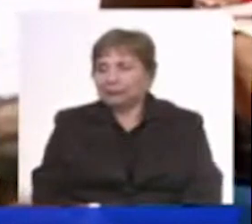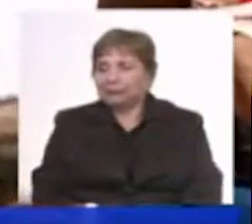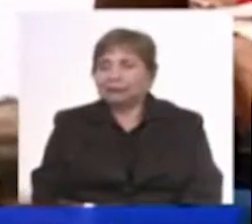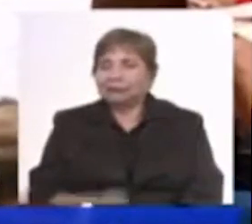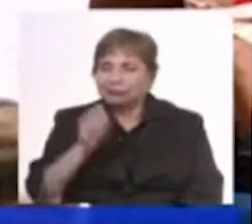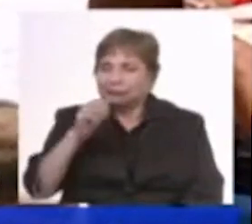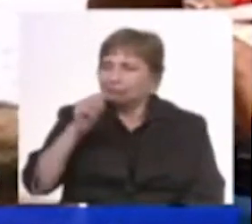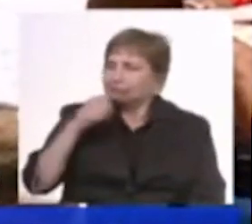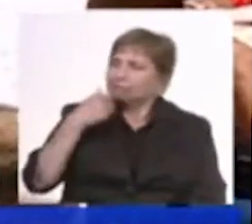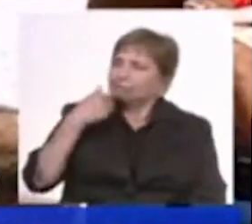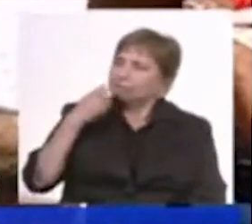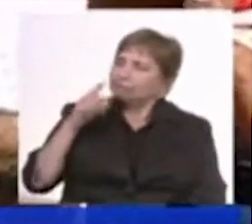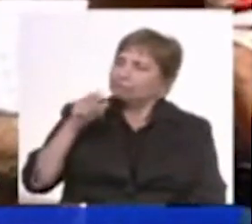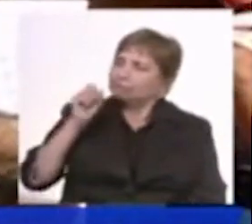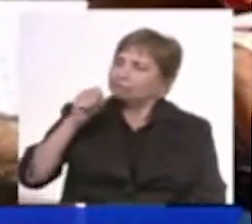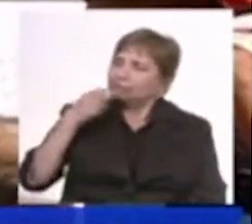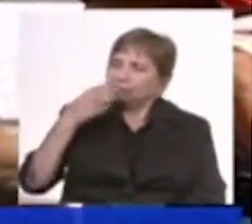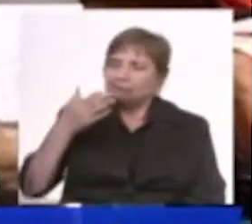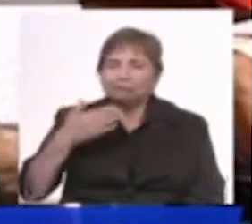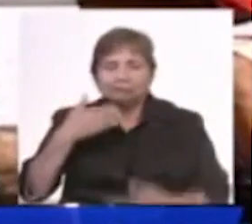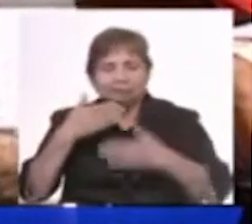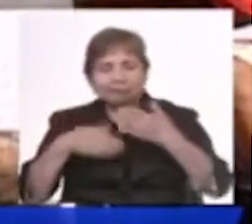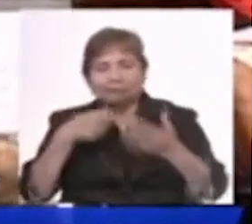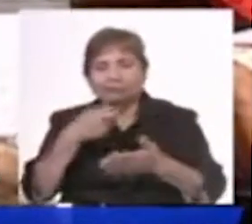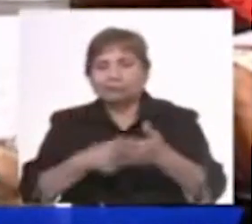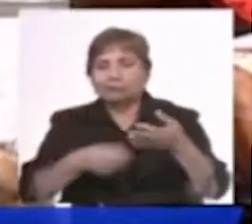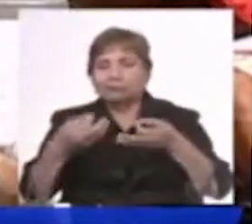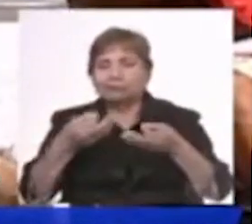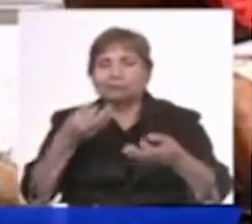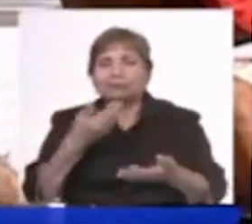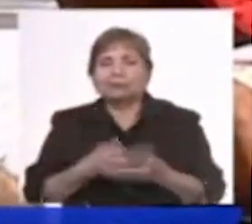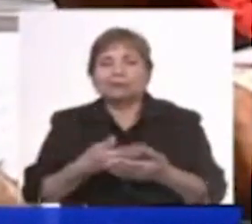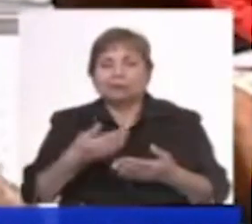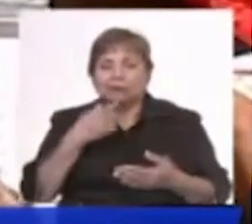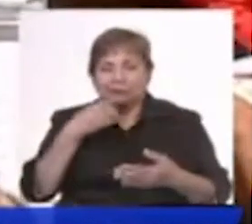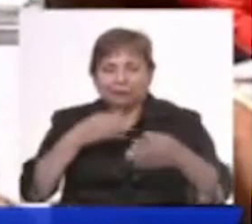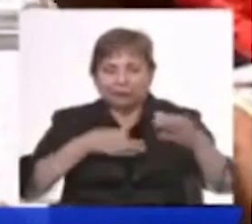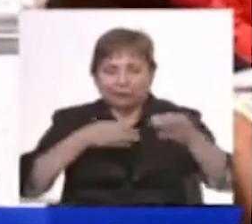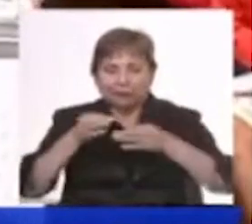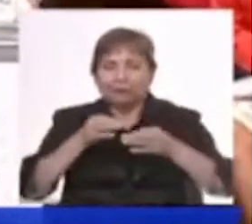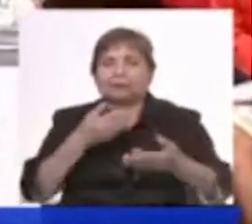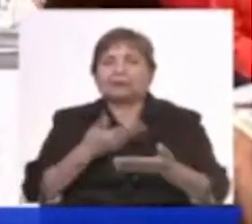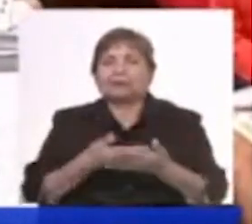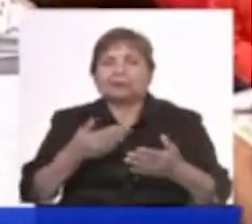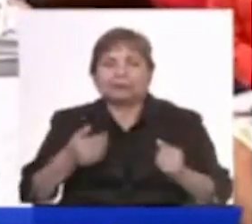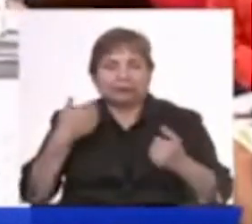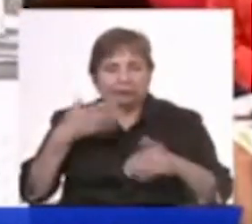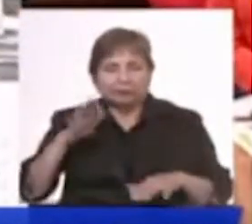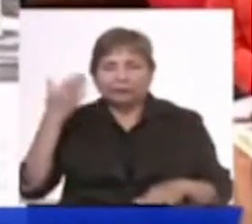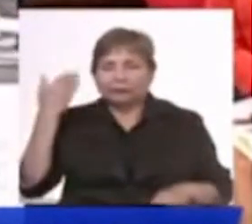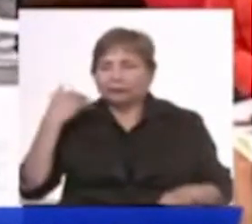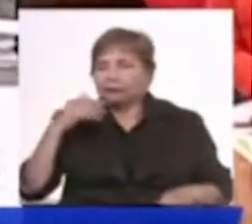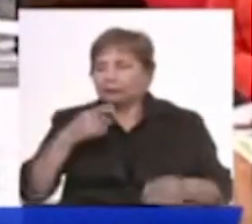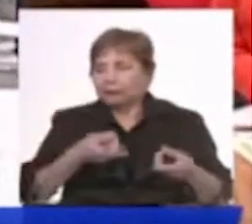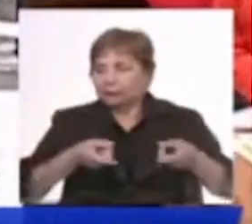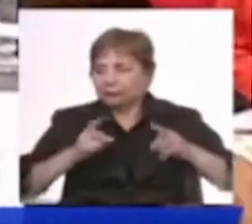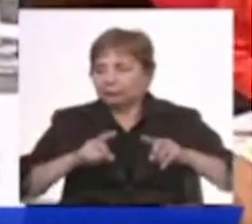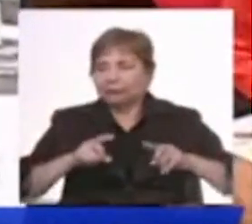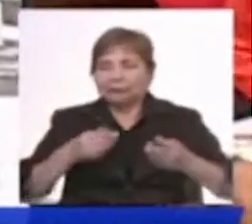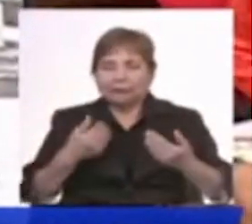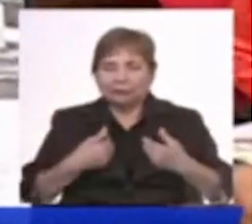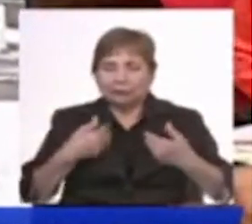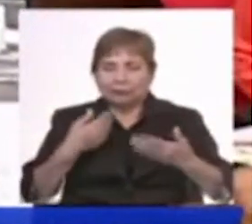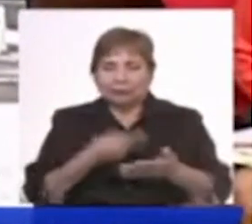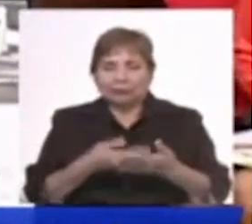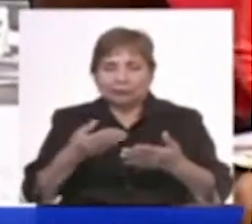Sí, en relación a los precios, como expliqué anteriormente, cuando uno